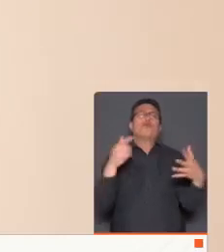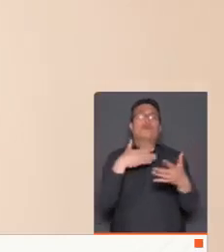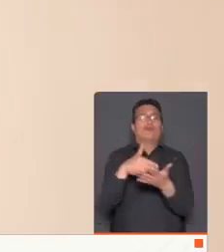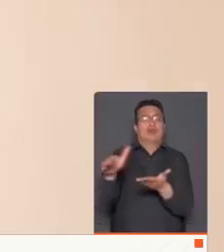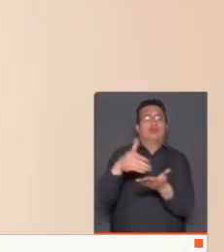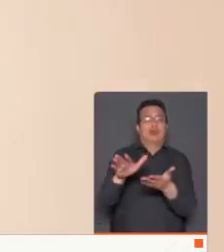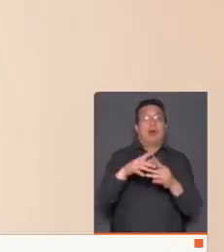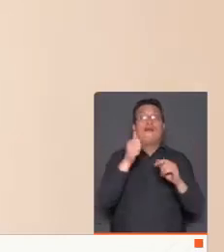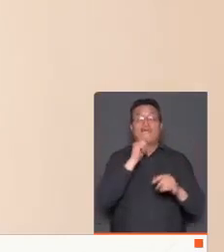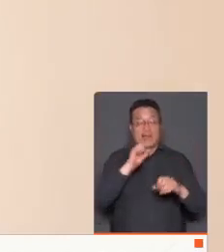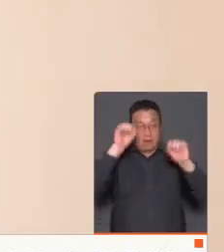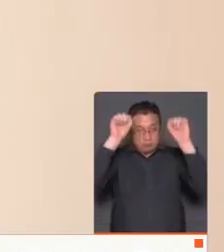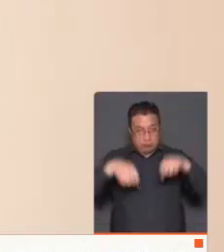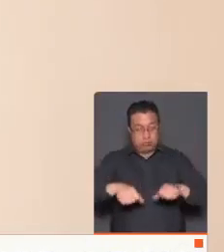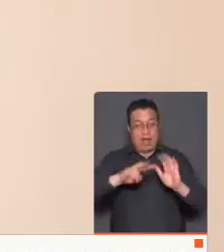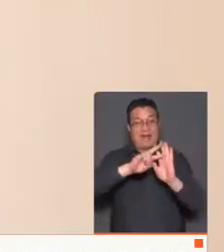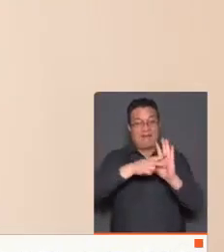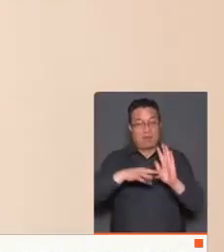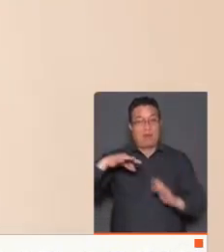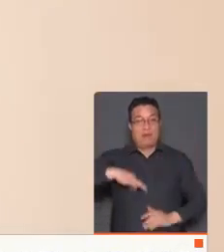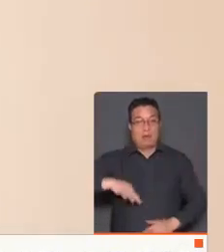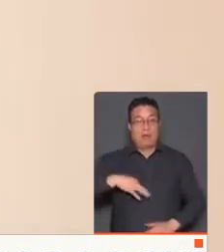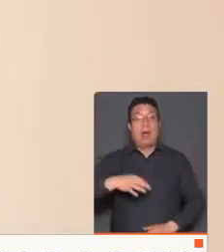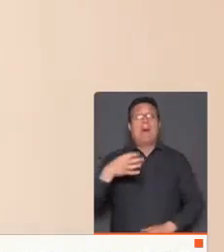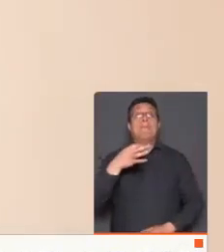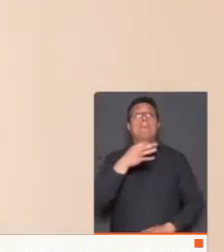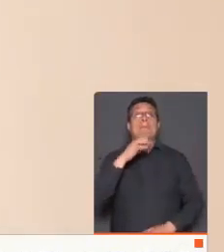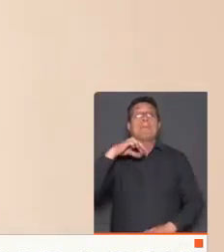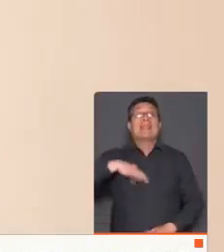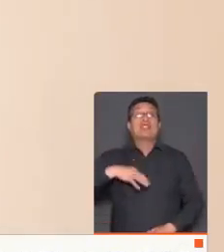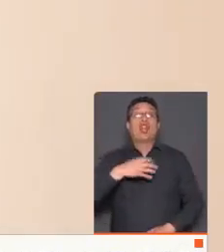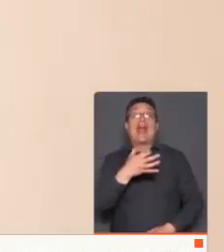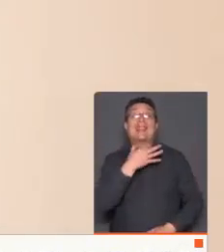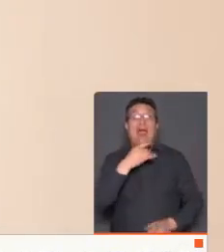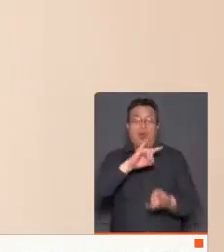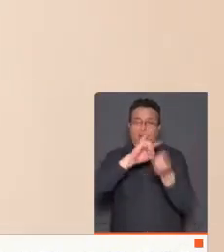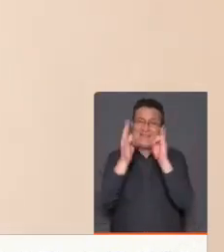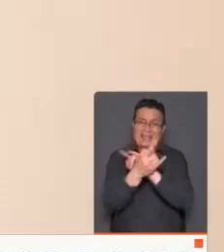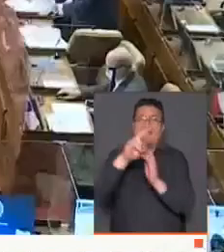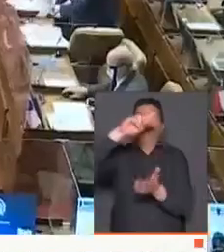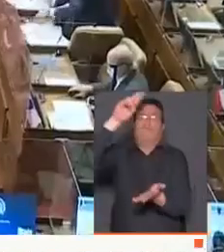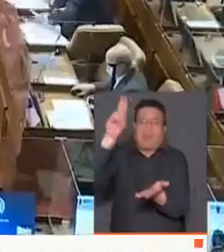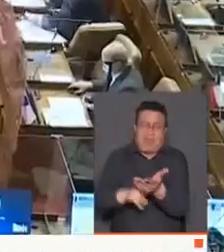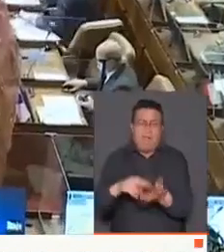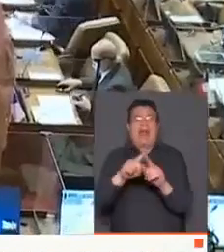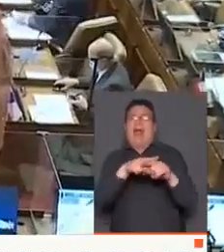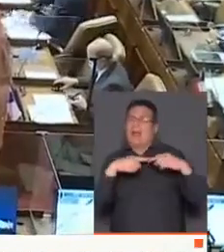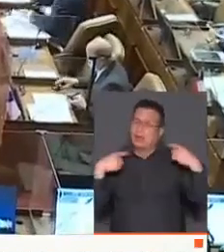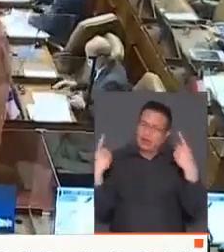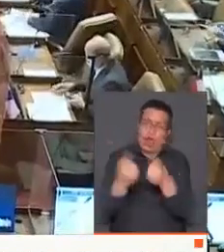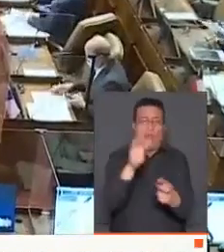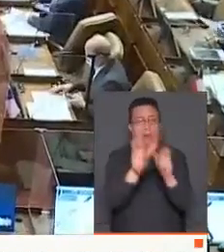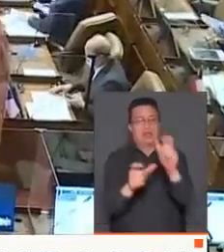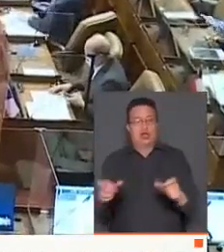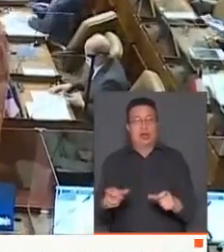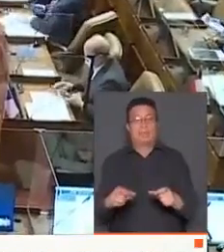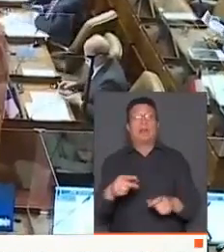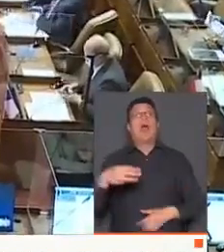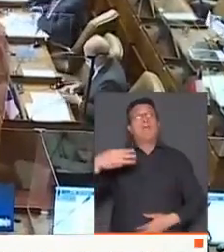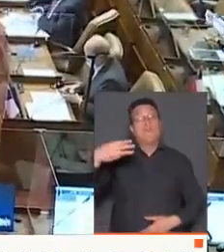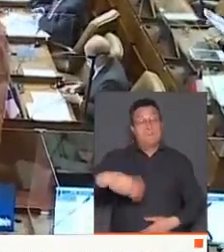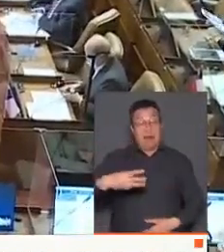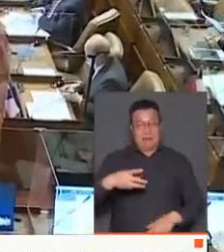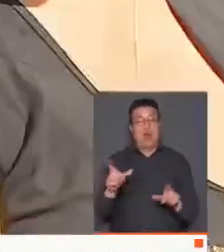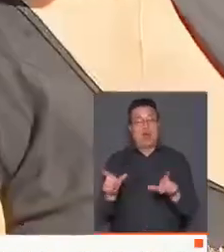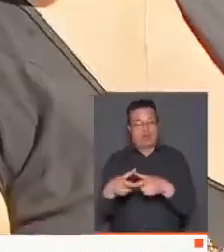la reforma previsional con una pensión garantizada auténticamente universal que llegue a todas las personas el debate continuará el martes en la comisión de